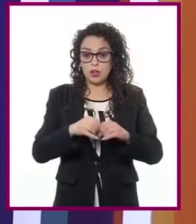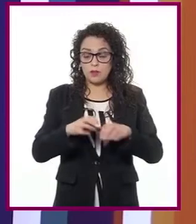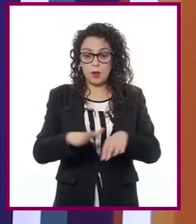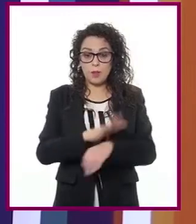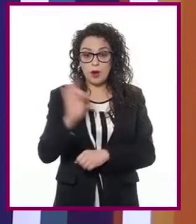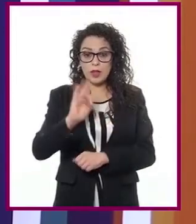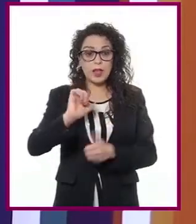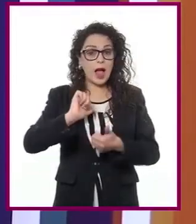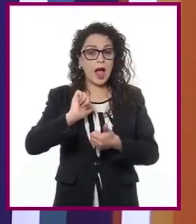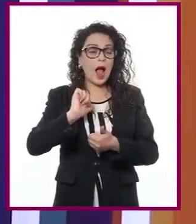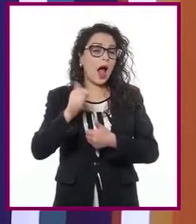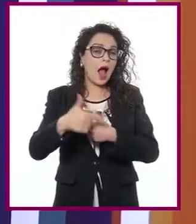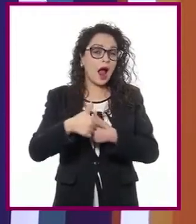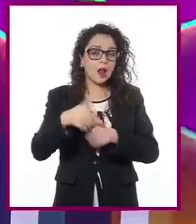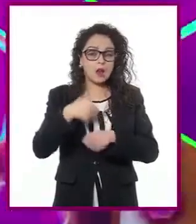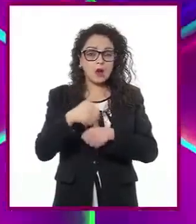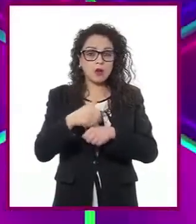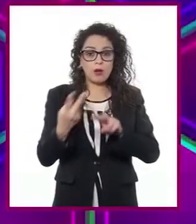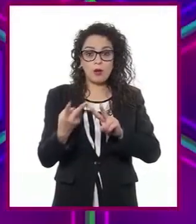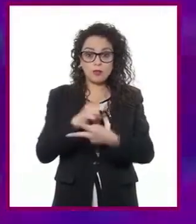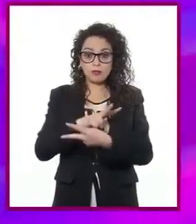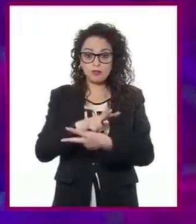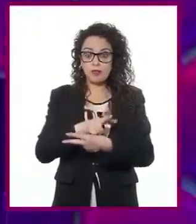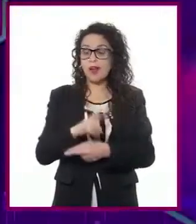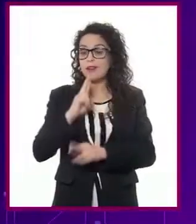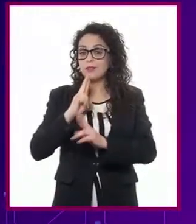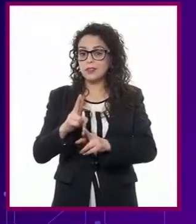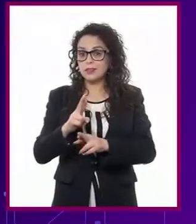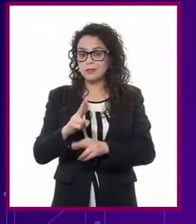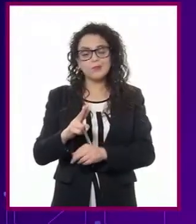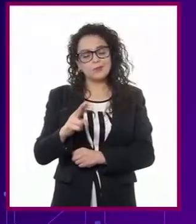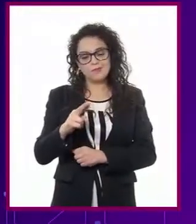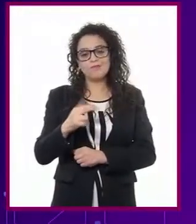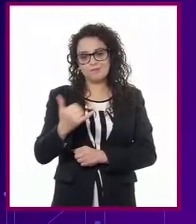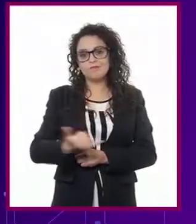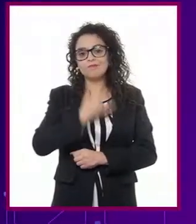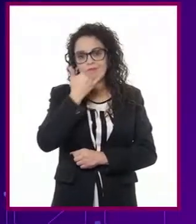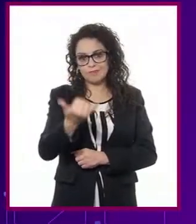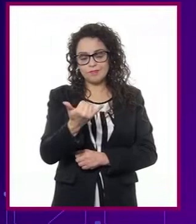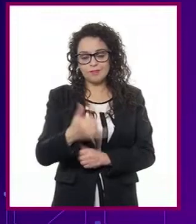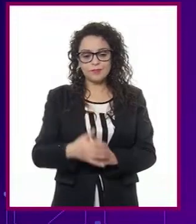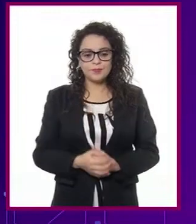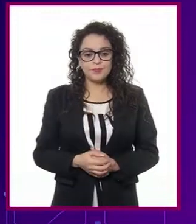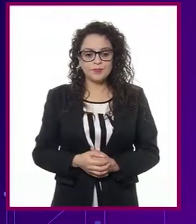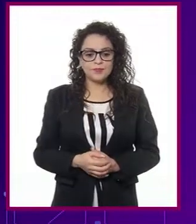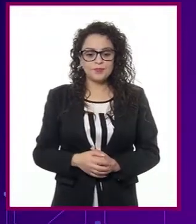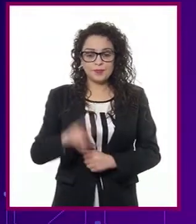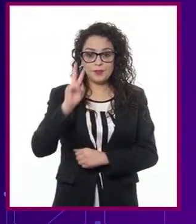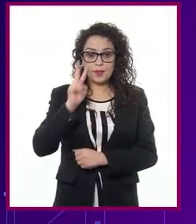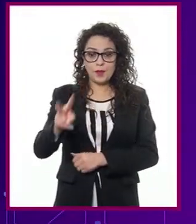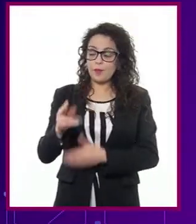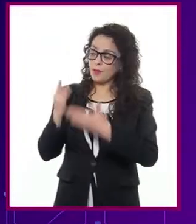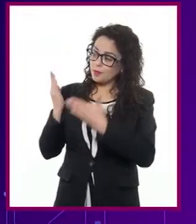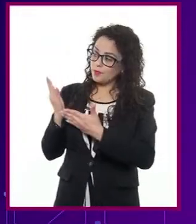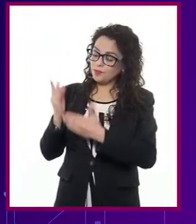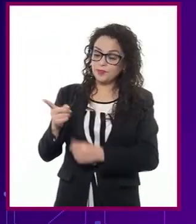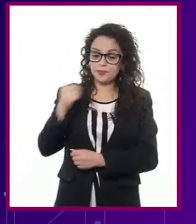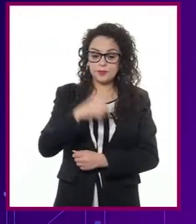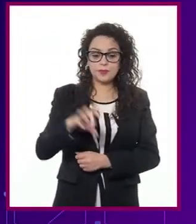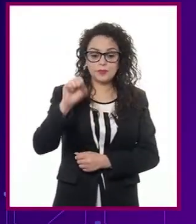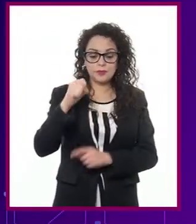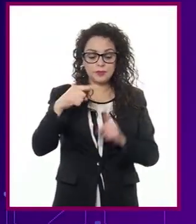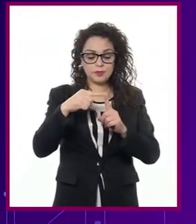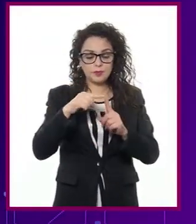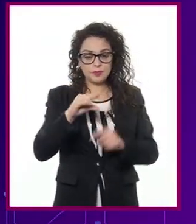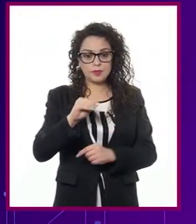algún dato, el resultado sería incorrecto. Para conocer la constante, dividimos 160 entre 97, lo